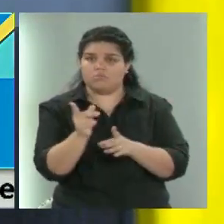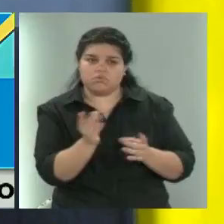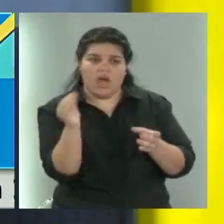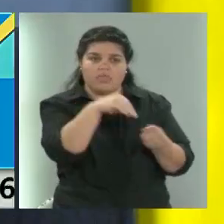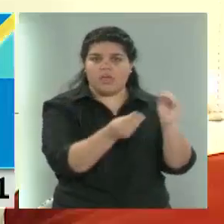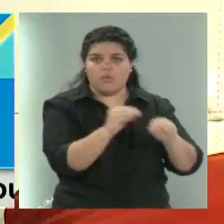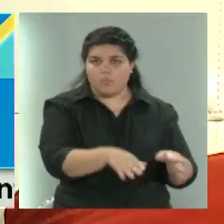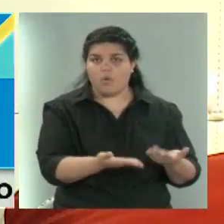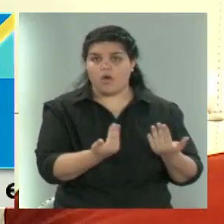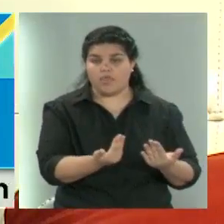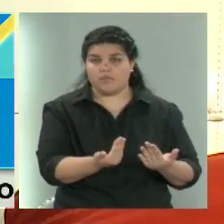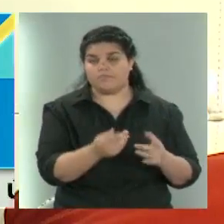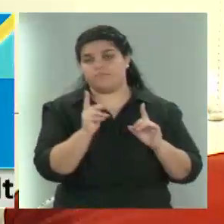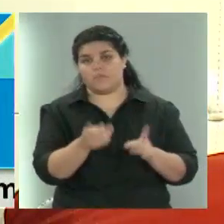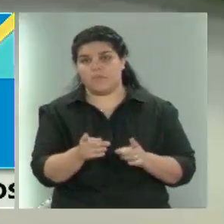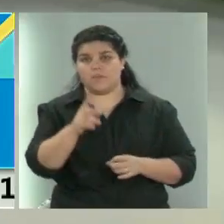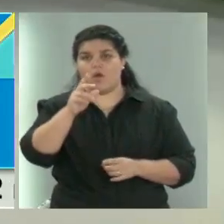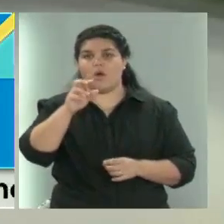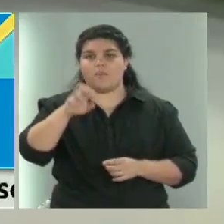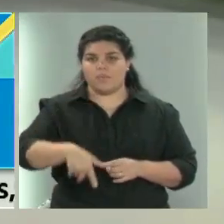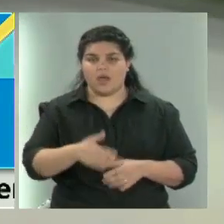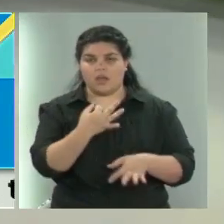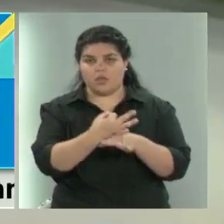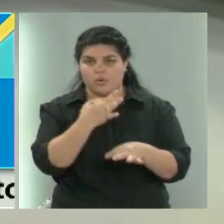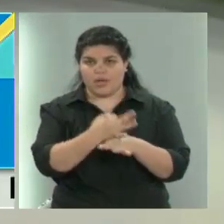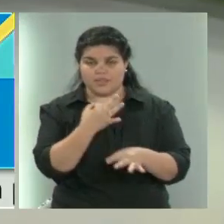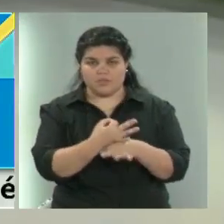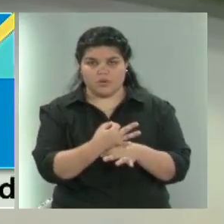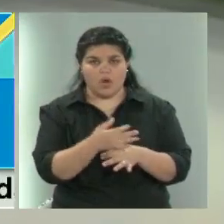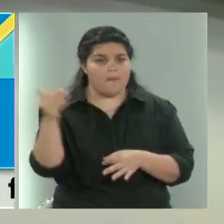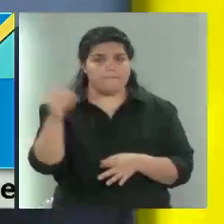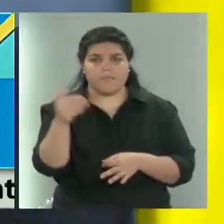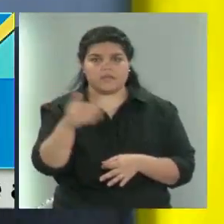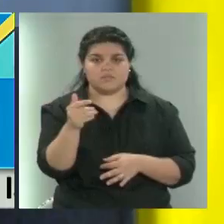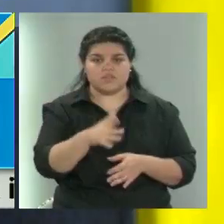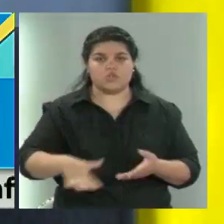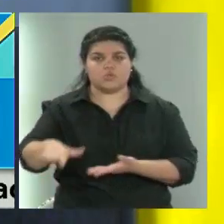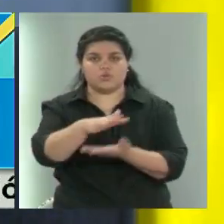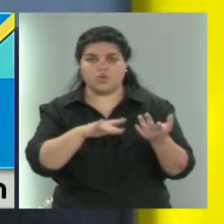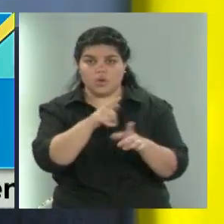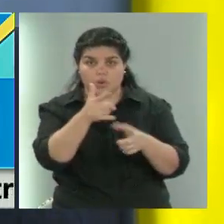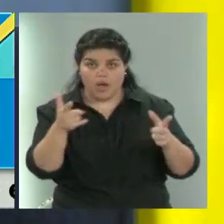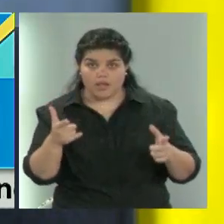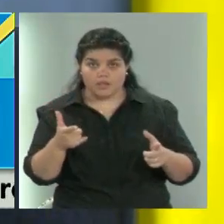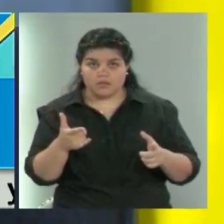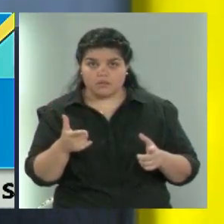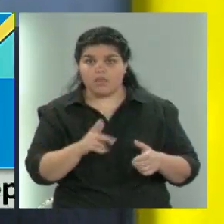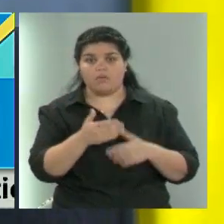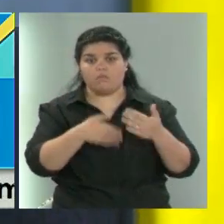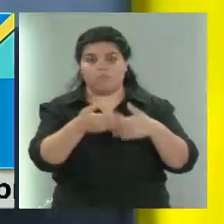políticas educativas que no tienen participación de la comunidad tienden al